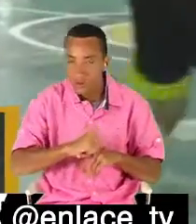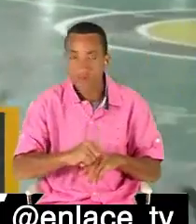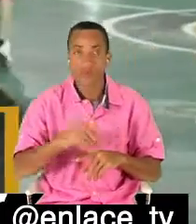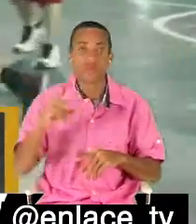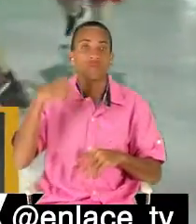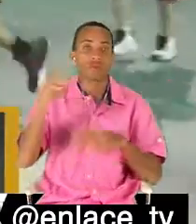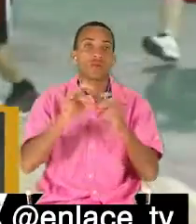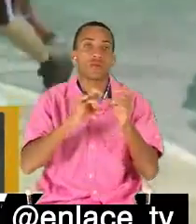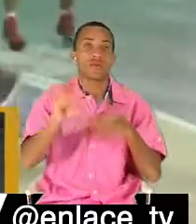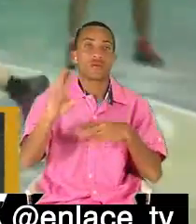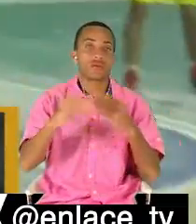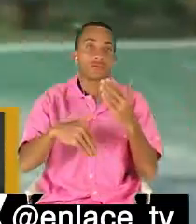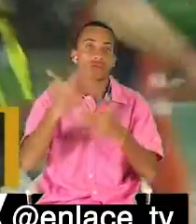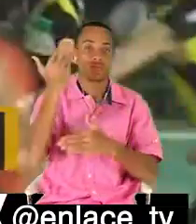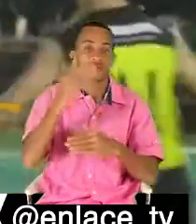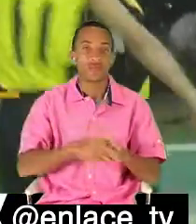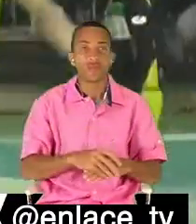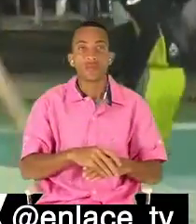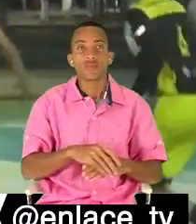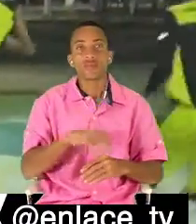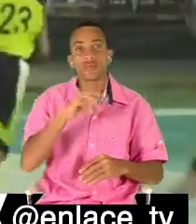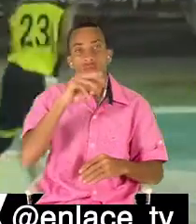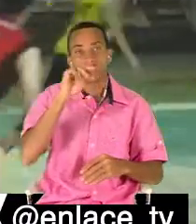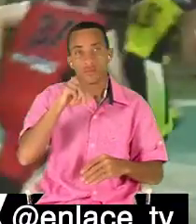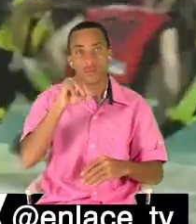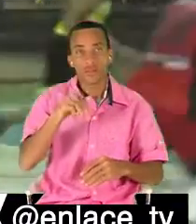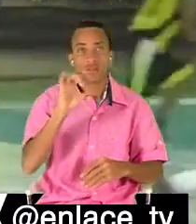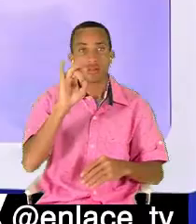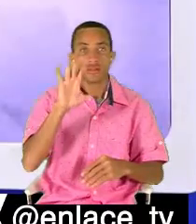el miércoles 8 de junio desde las 7 y 15 de la noche.